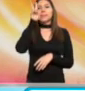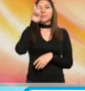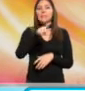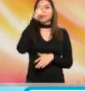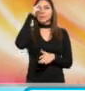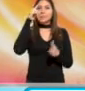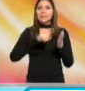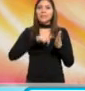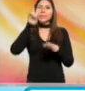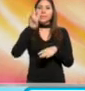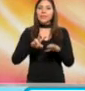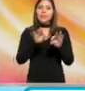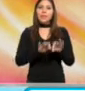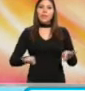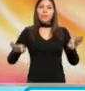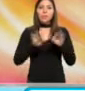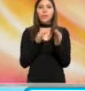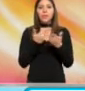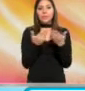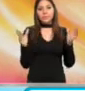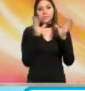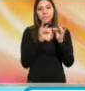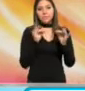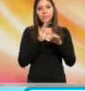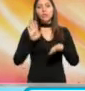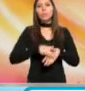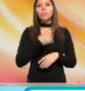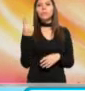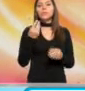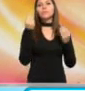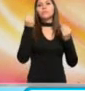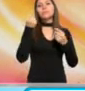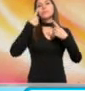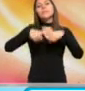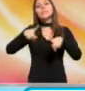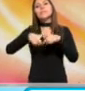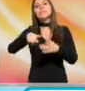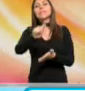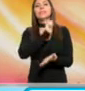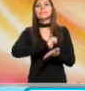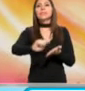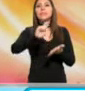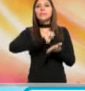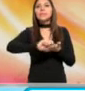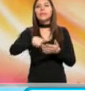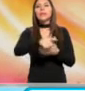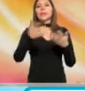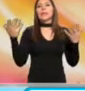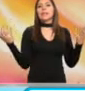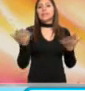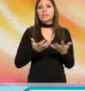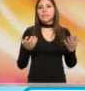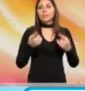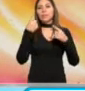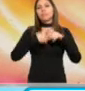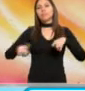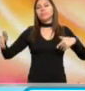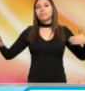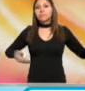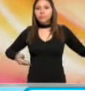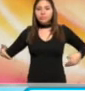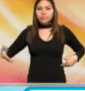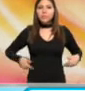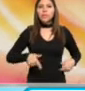muy importante que lo platicáramos, ¿no? Sí, muy Decía, válido. por la cantidad de escritos que realizó, por la cantidad de obras, porque